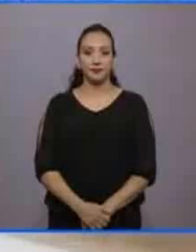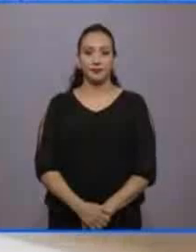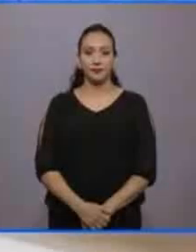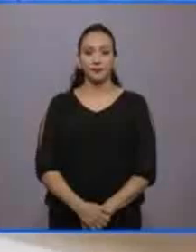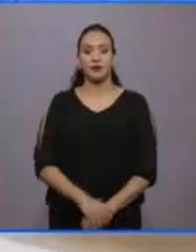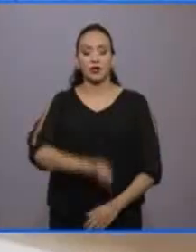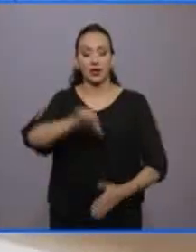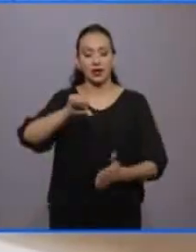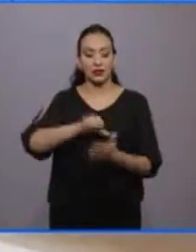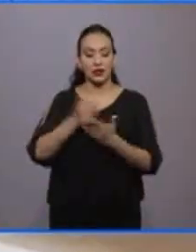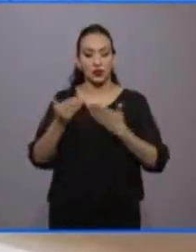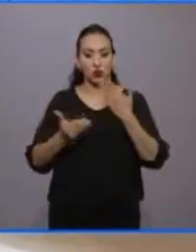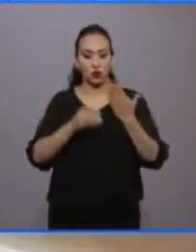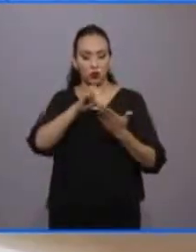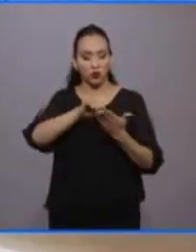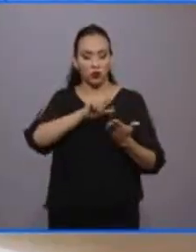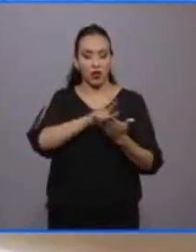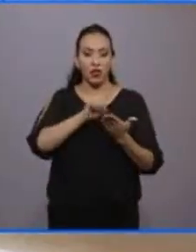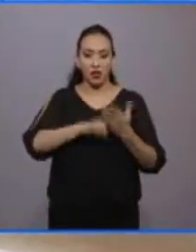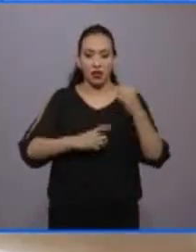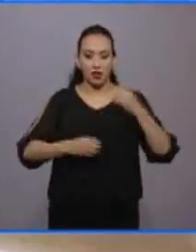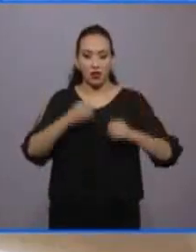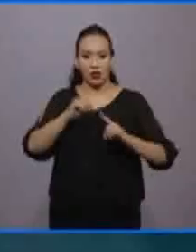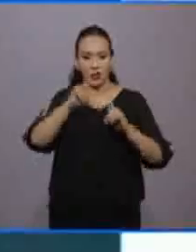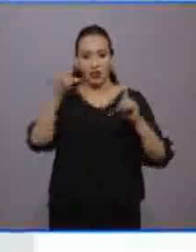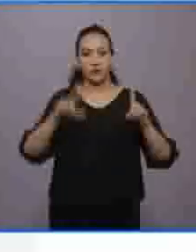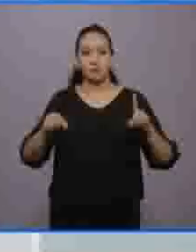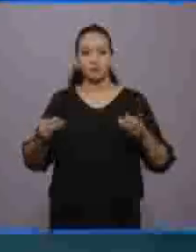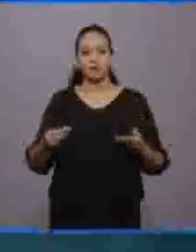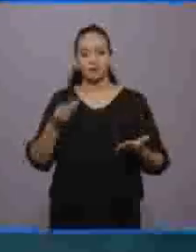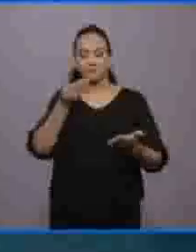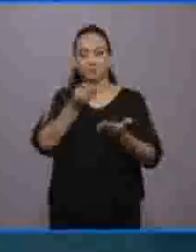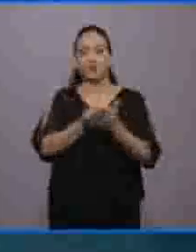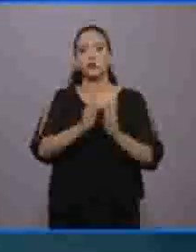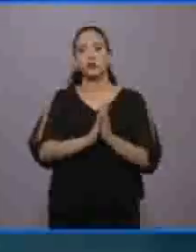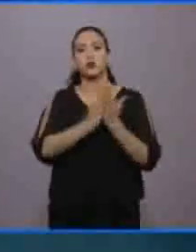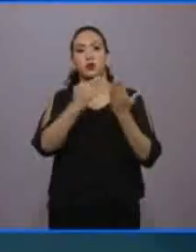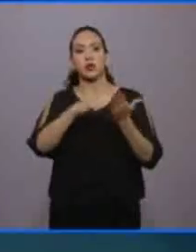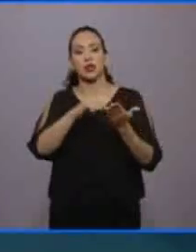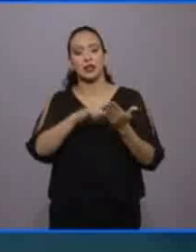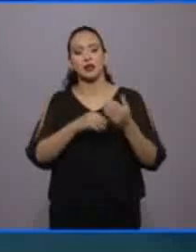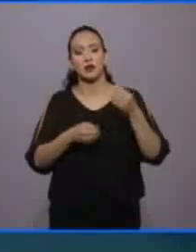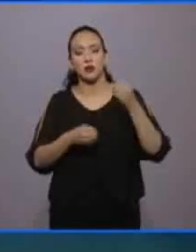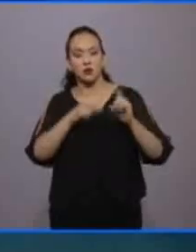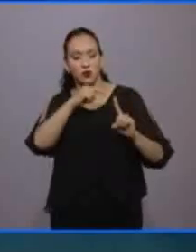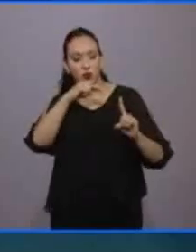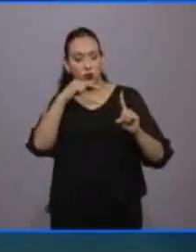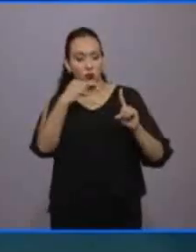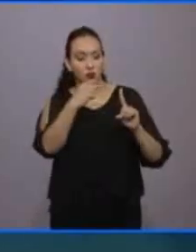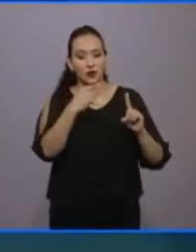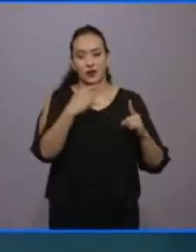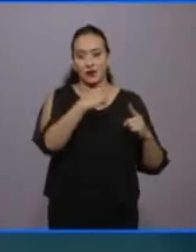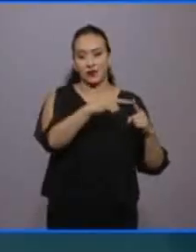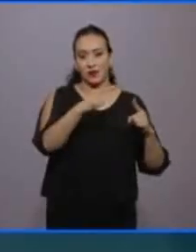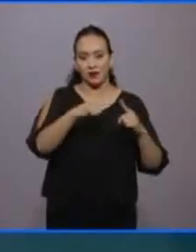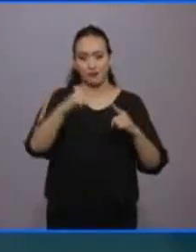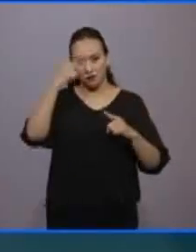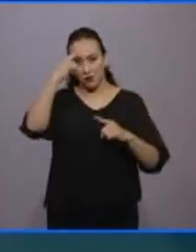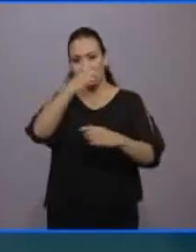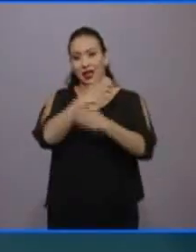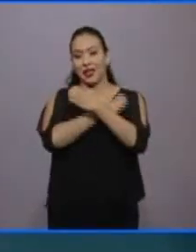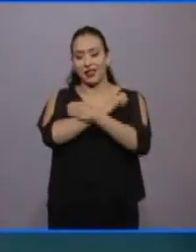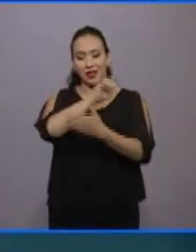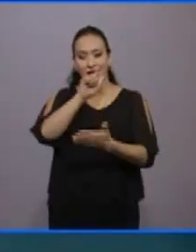El Centro de Estudios Constitucionales de la Suprema Corte puso a disposición la obra Perspectivas Interseccionales para la Educación